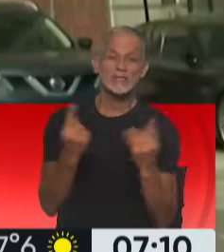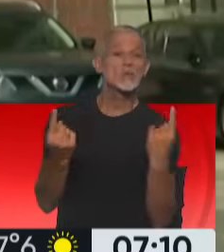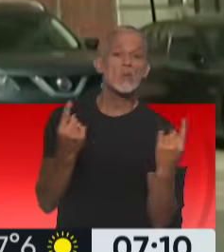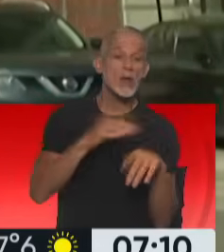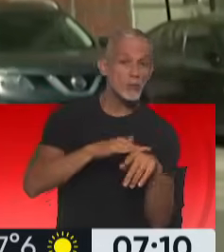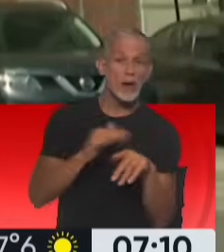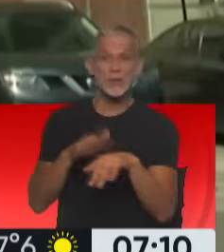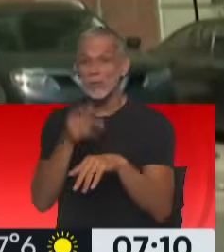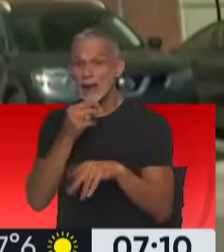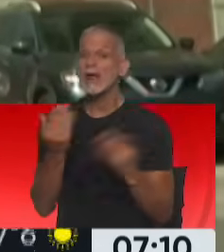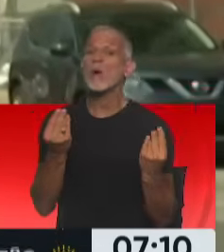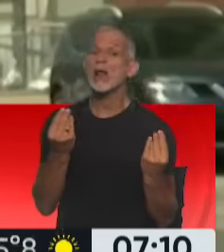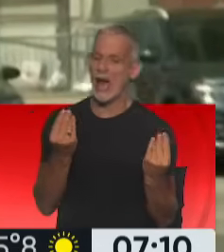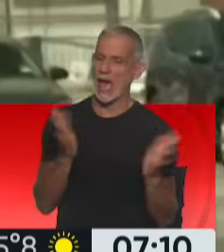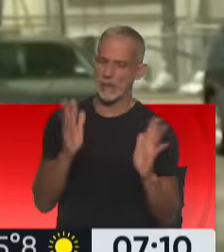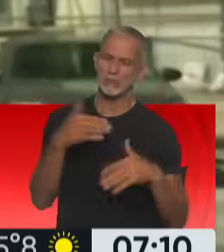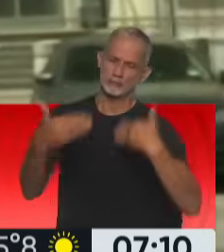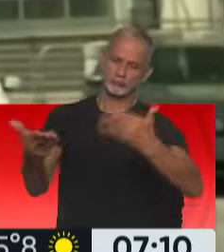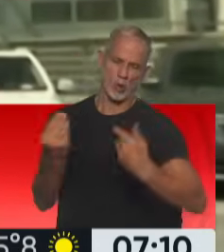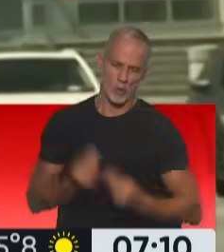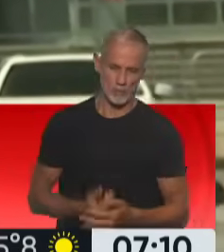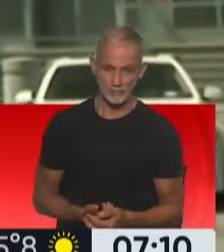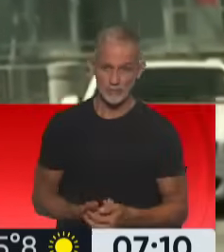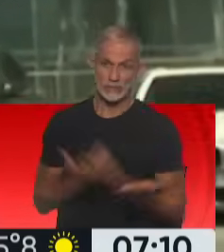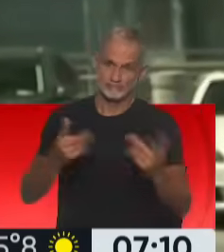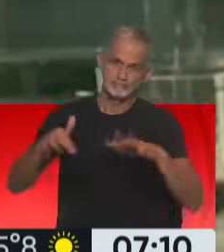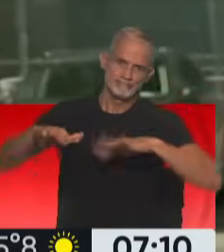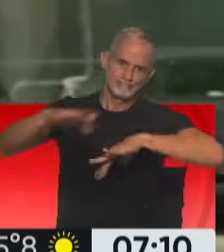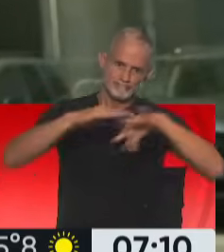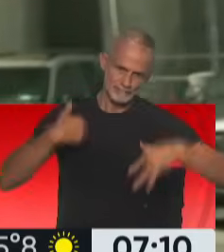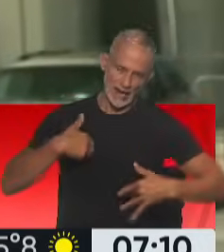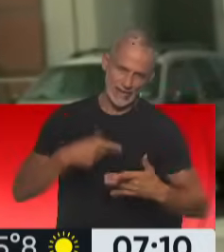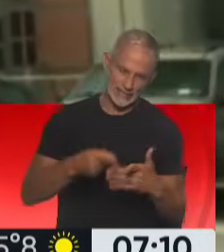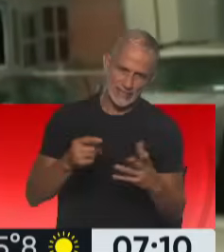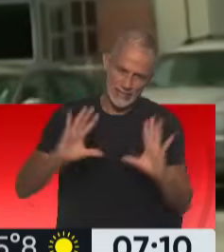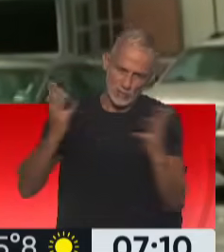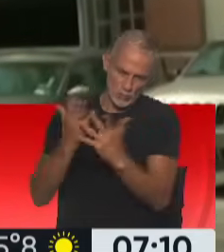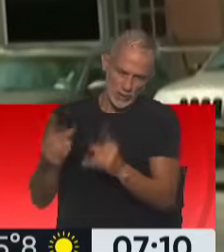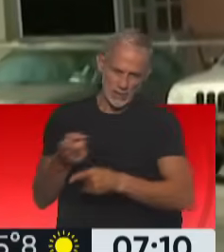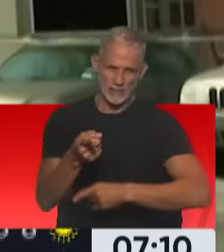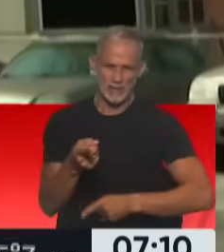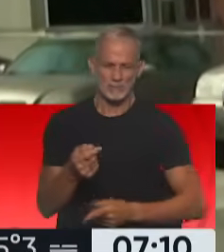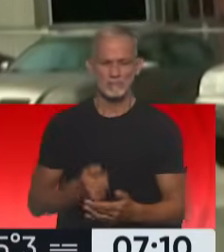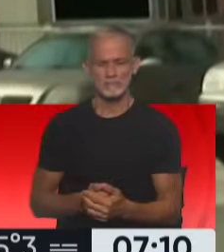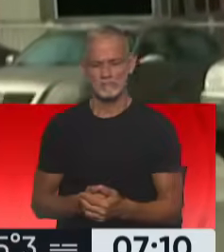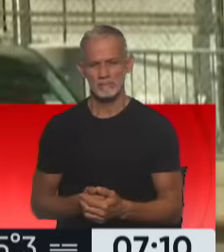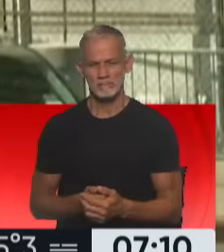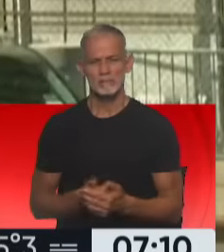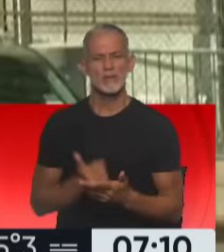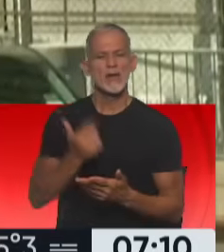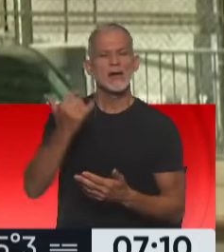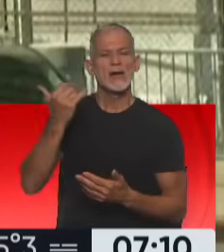cómo continúa la audiencia. Bueno, siguen las repercusiones, por supuesto, aquí en la República Argentina. Recordemos que